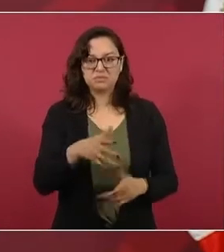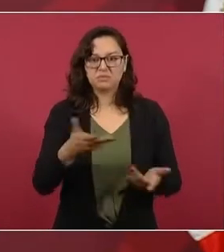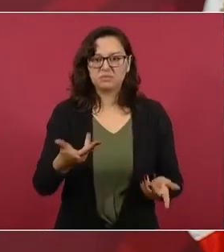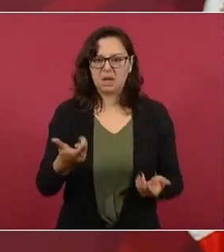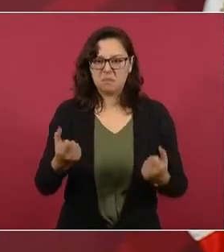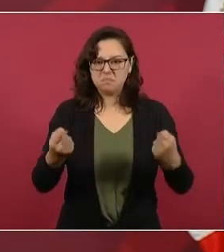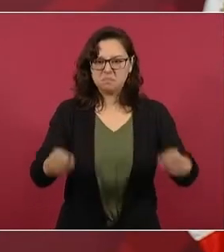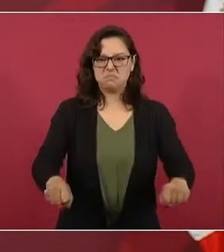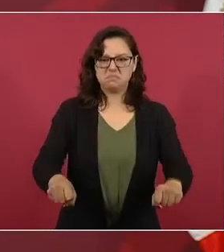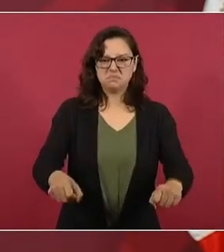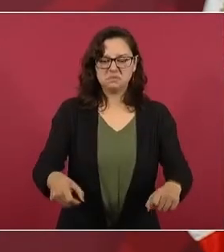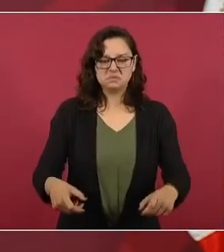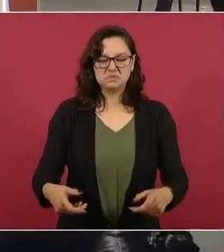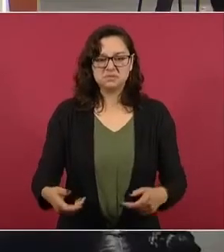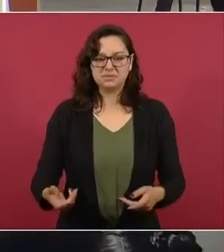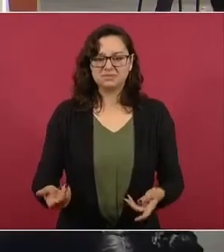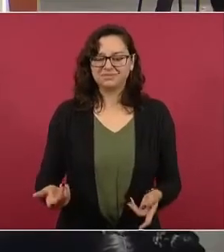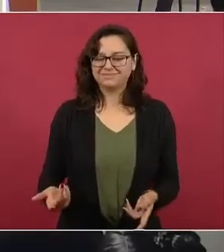autoritario,